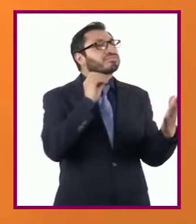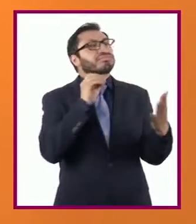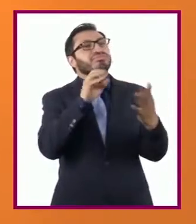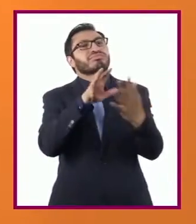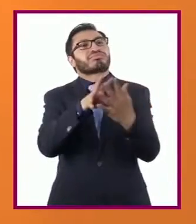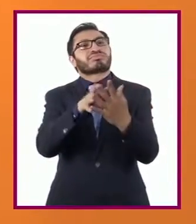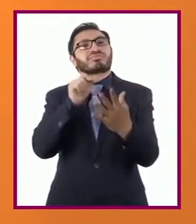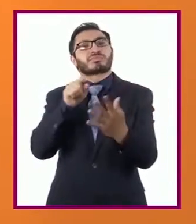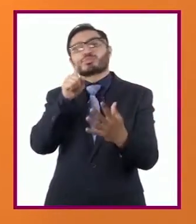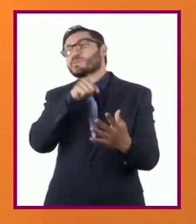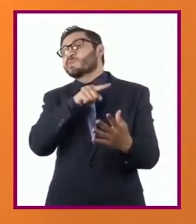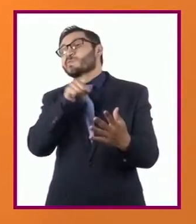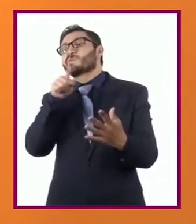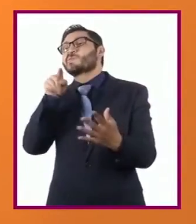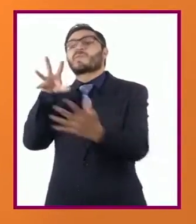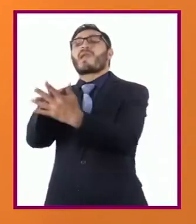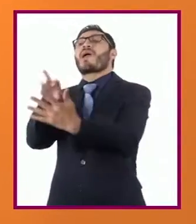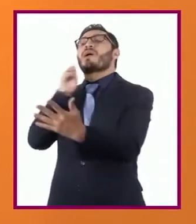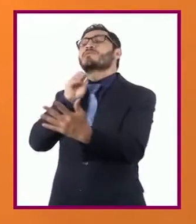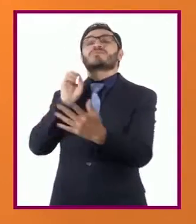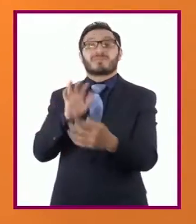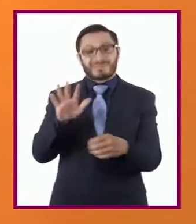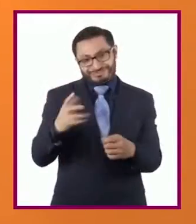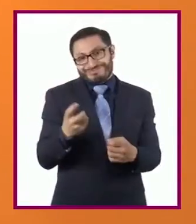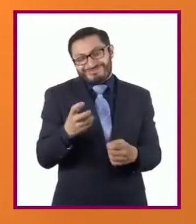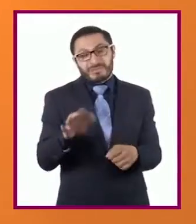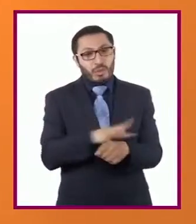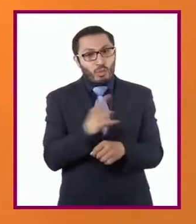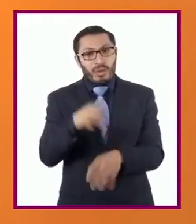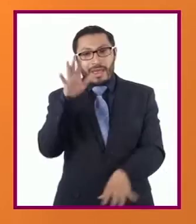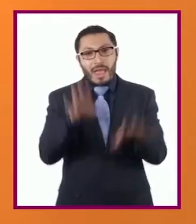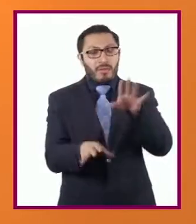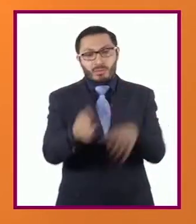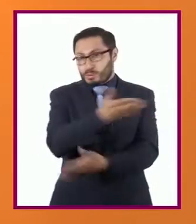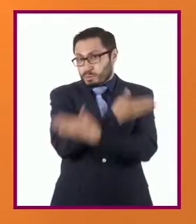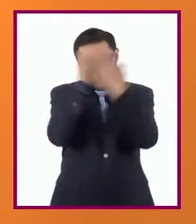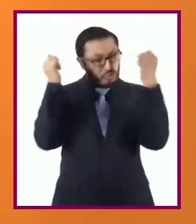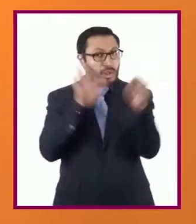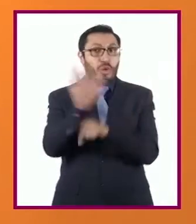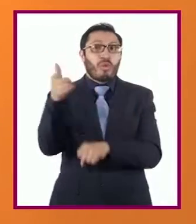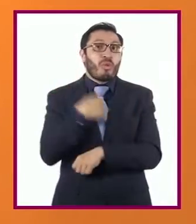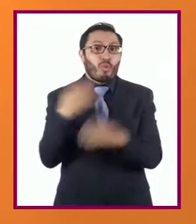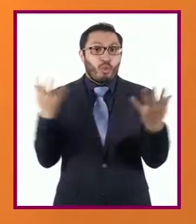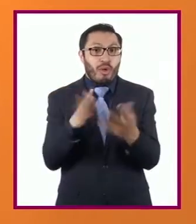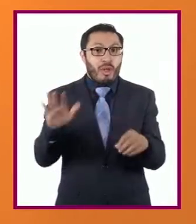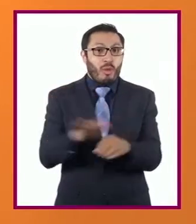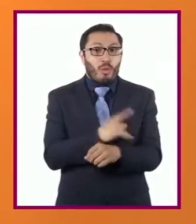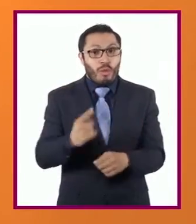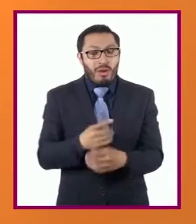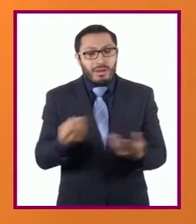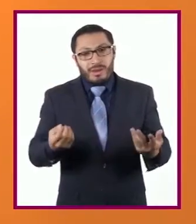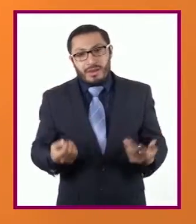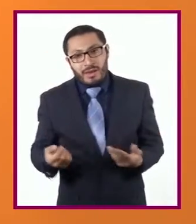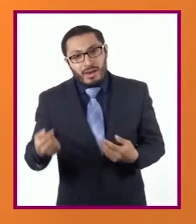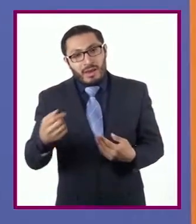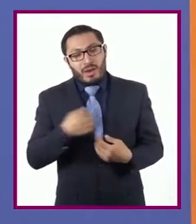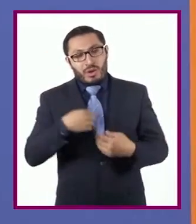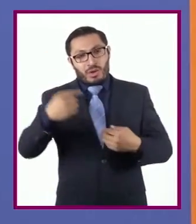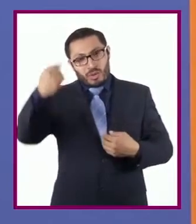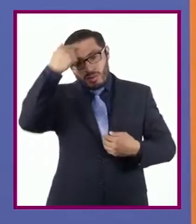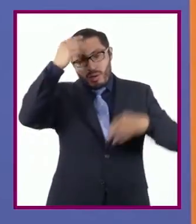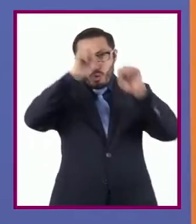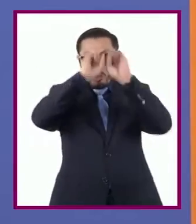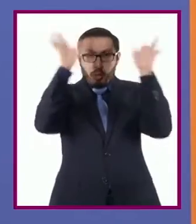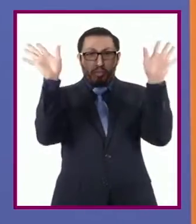porque muchas veces no sabemos qué es lo que voy a hacer porque no tengo la orientación adecuada.